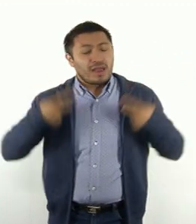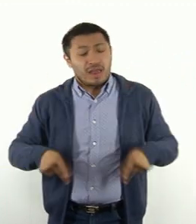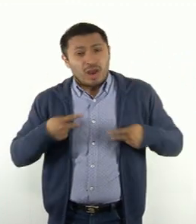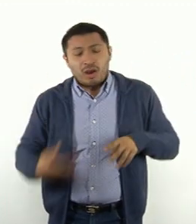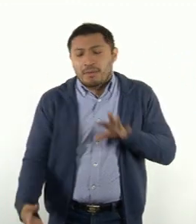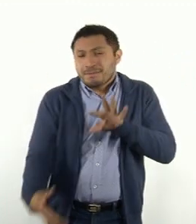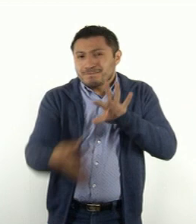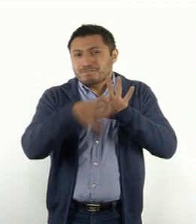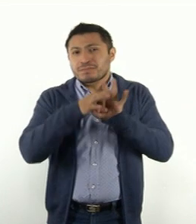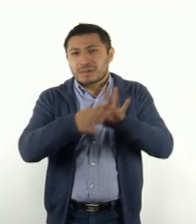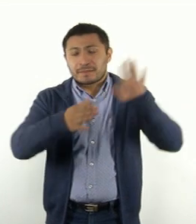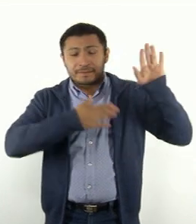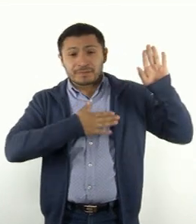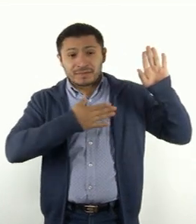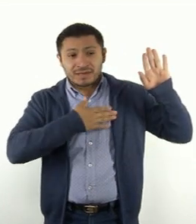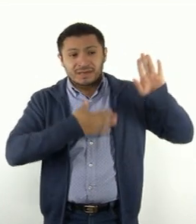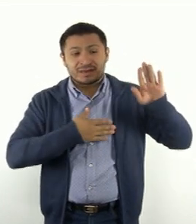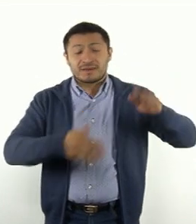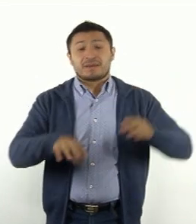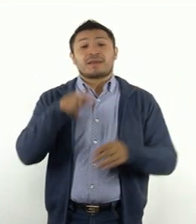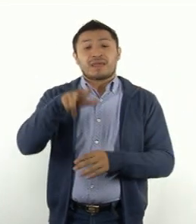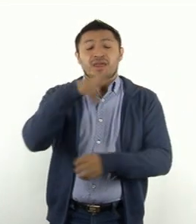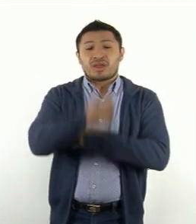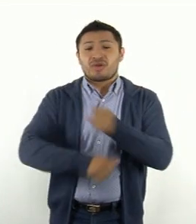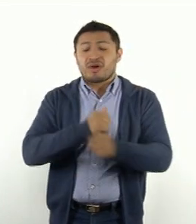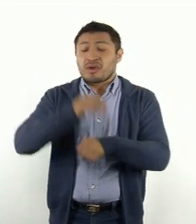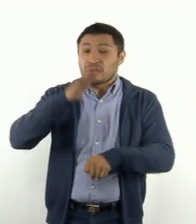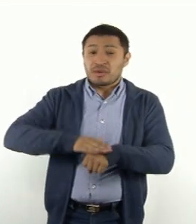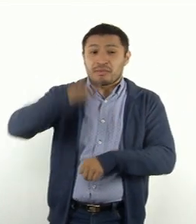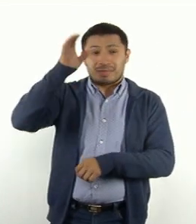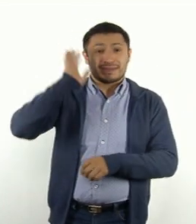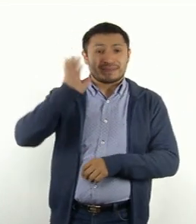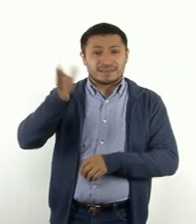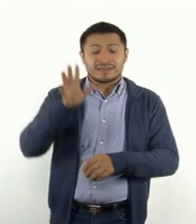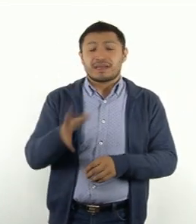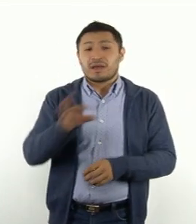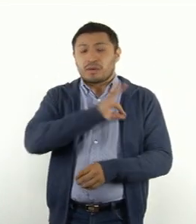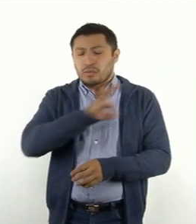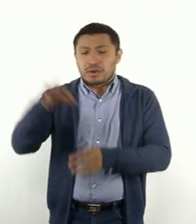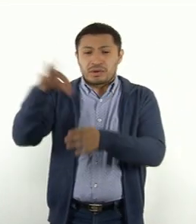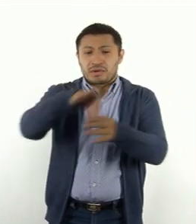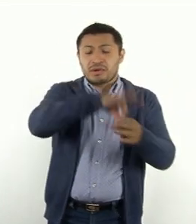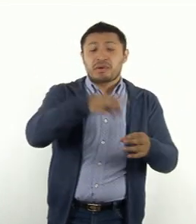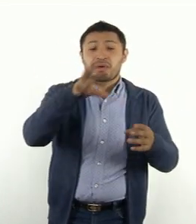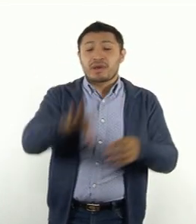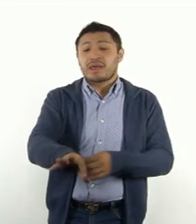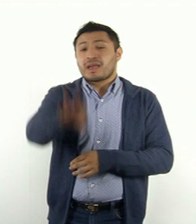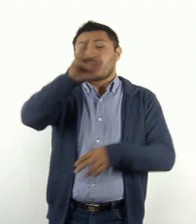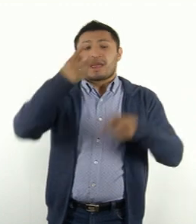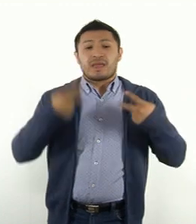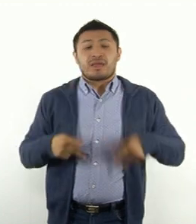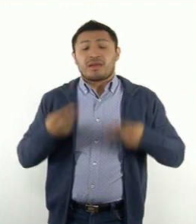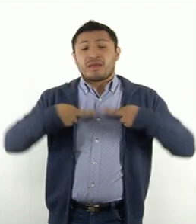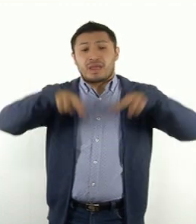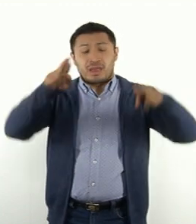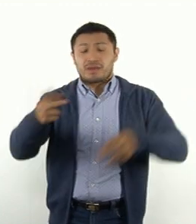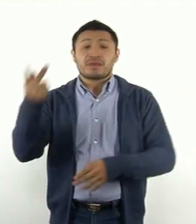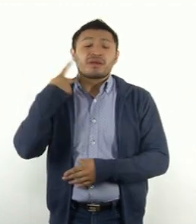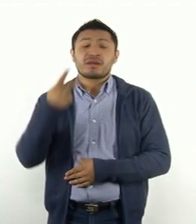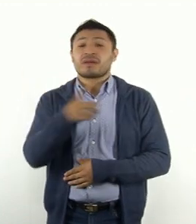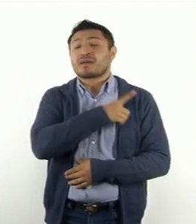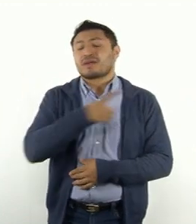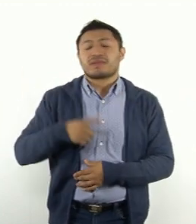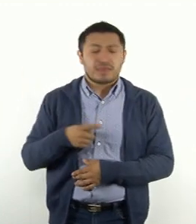ciudadanas y ciudadanos mayores de edad al elegir a sus representantes políticos, pues deben tomar la decisión de